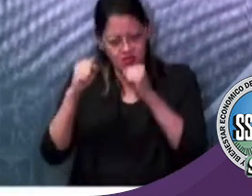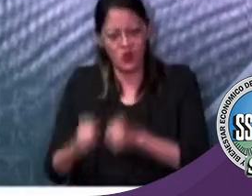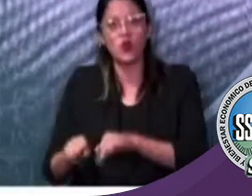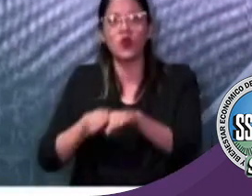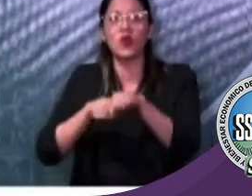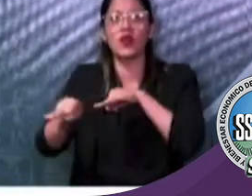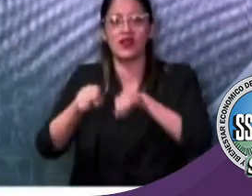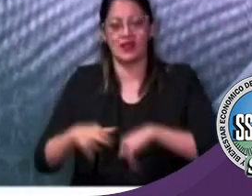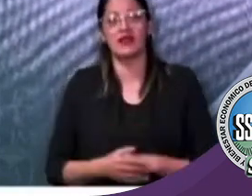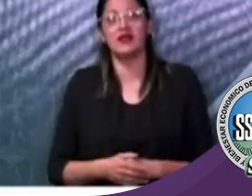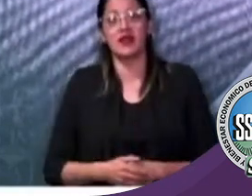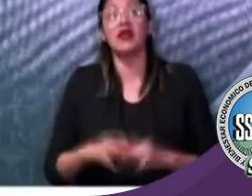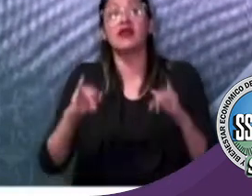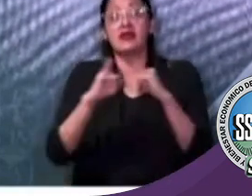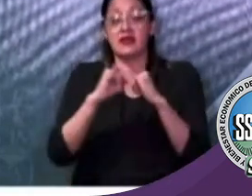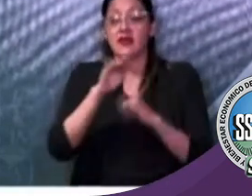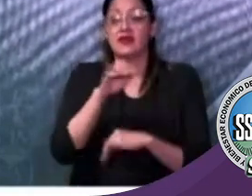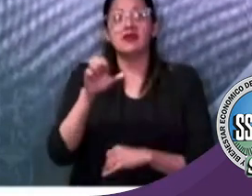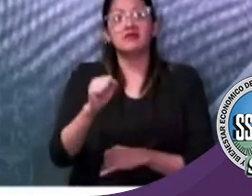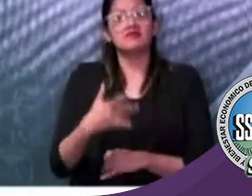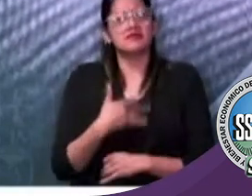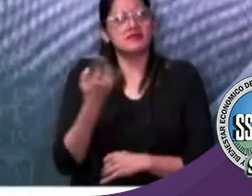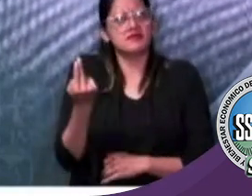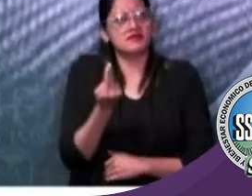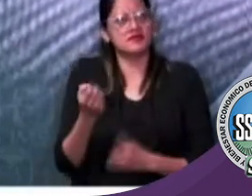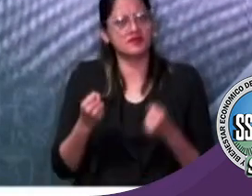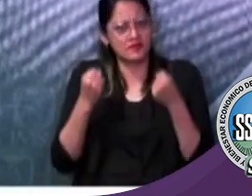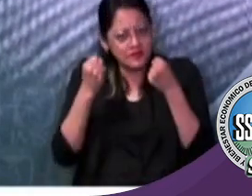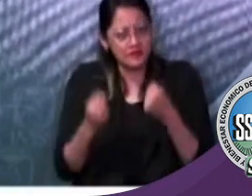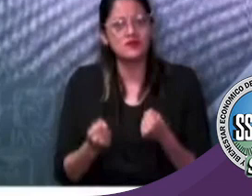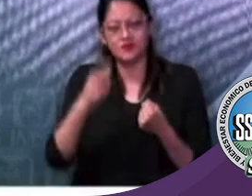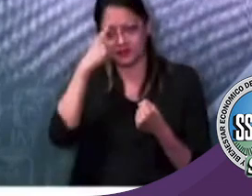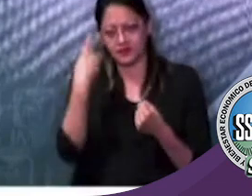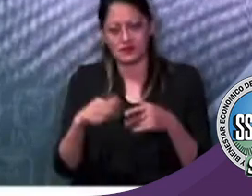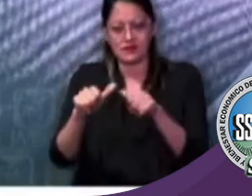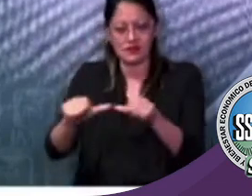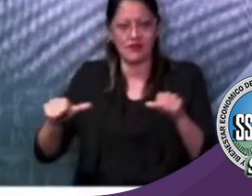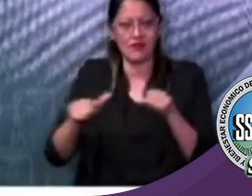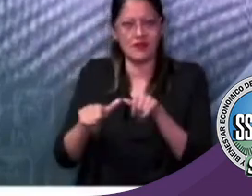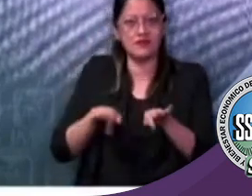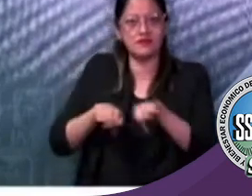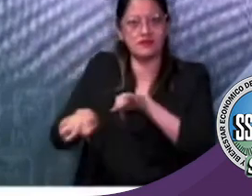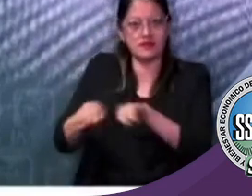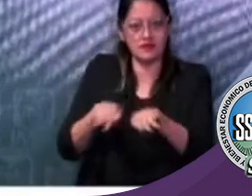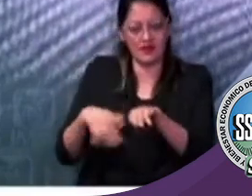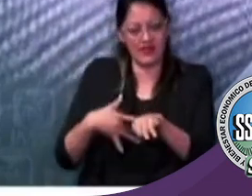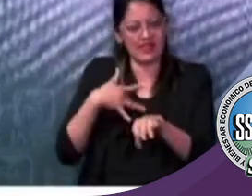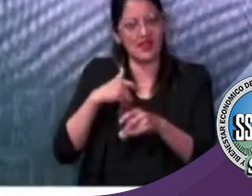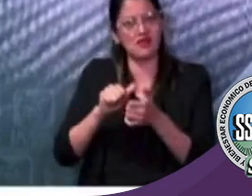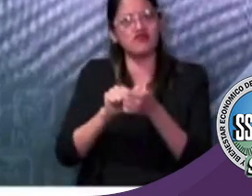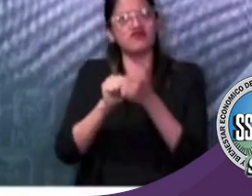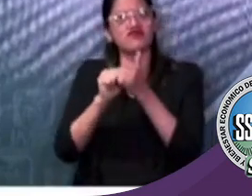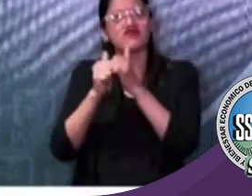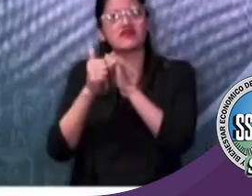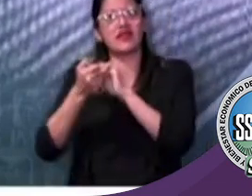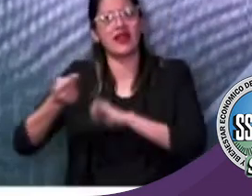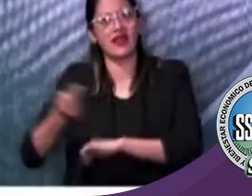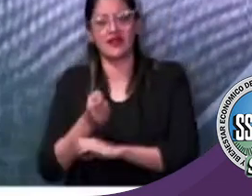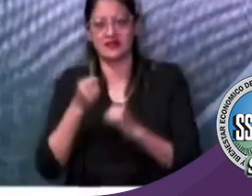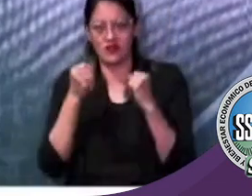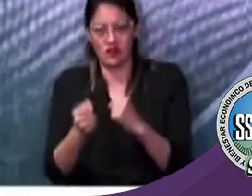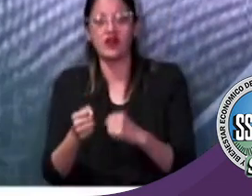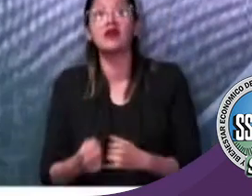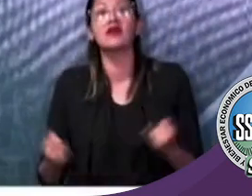Social necesita consolidarse en sus áreas operativas. Nos alienta saber que el IMSS